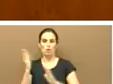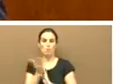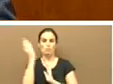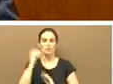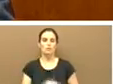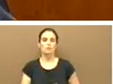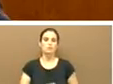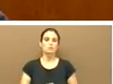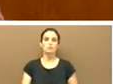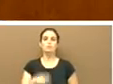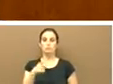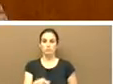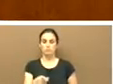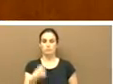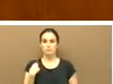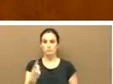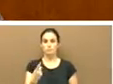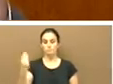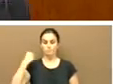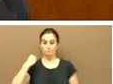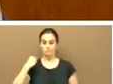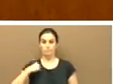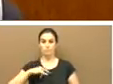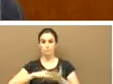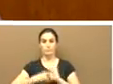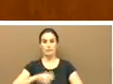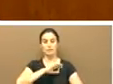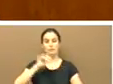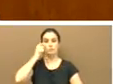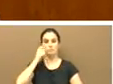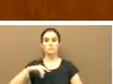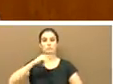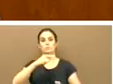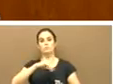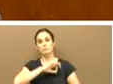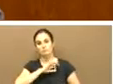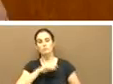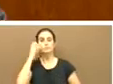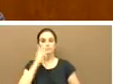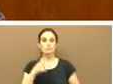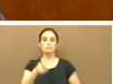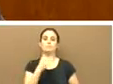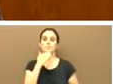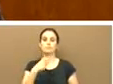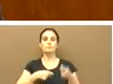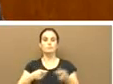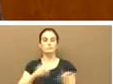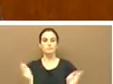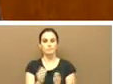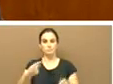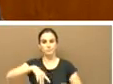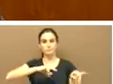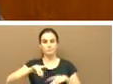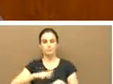las medidas del Gobierno de Rajoy y Monago son letales para el comercio minorista de la región y dictan la sentencia del